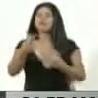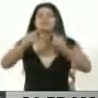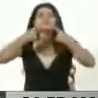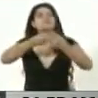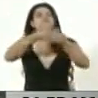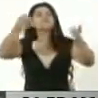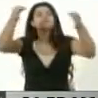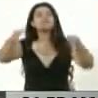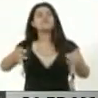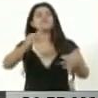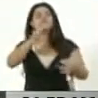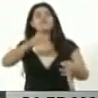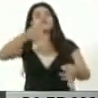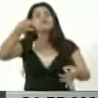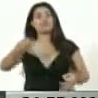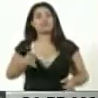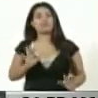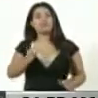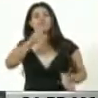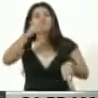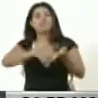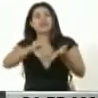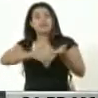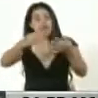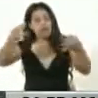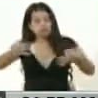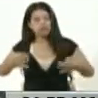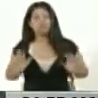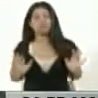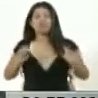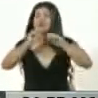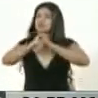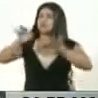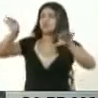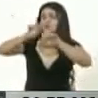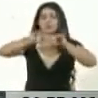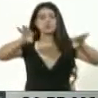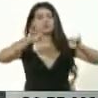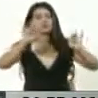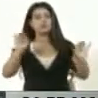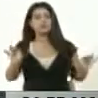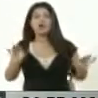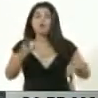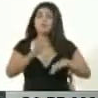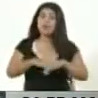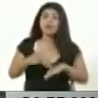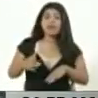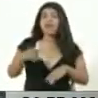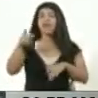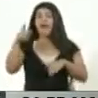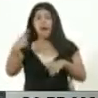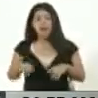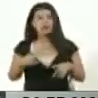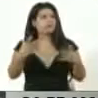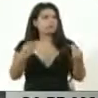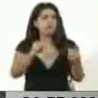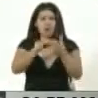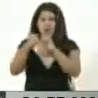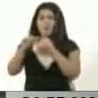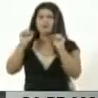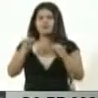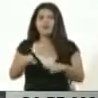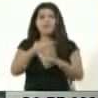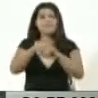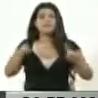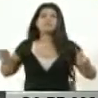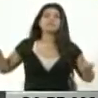que nos atacan directamente, que van orientados a atacar nuestra vida cotidiana, nuestra economía, nuestra supervivencia